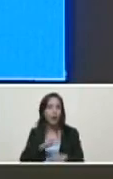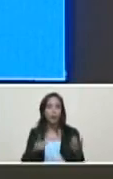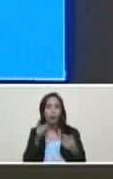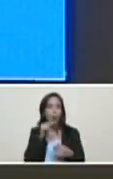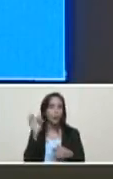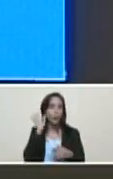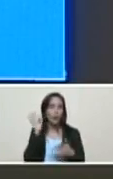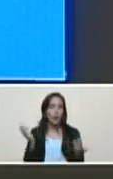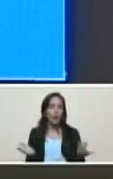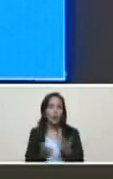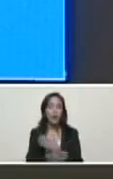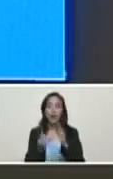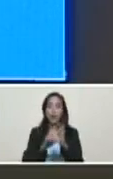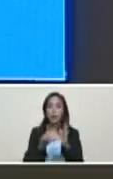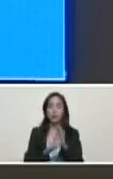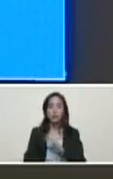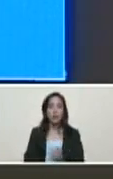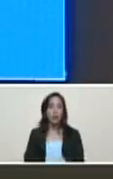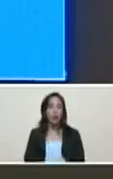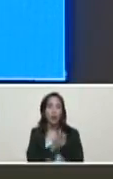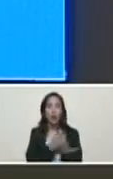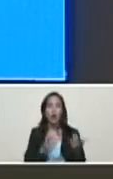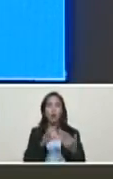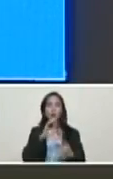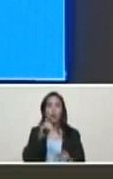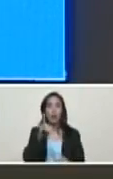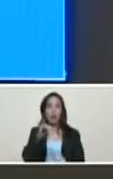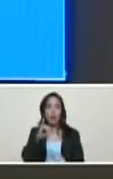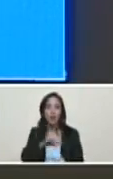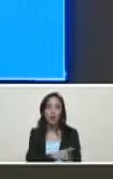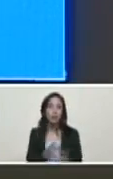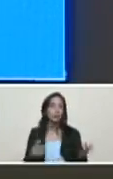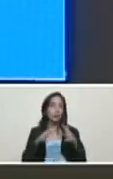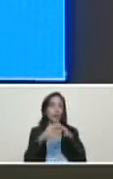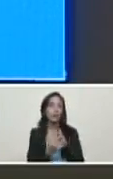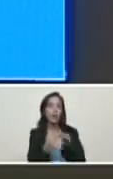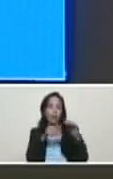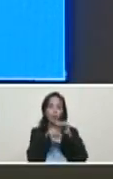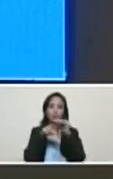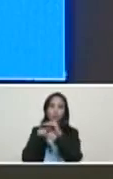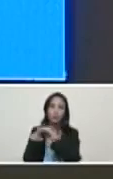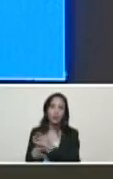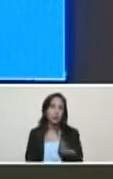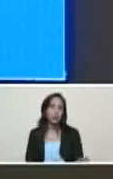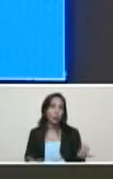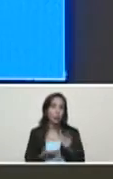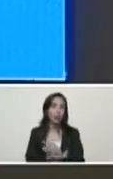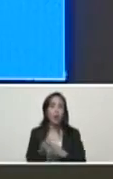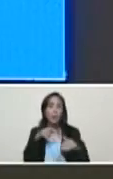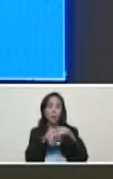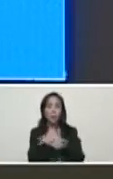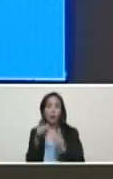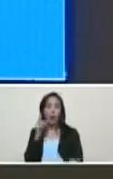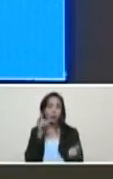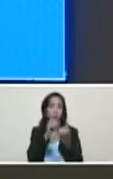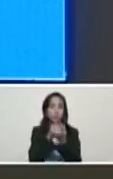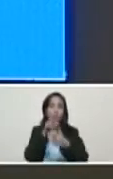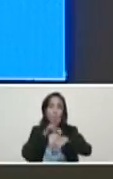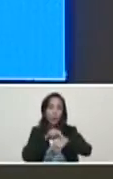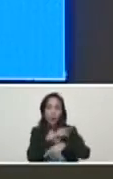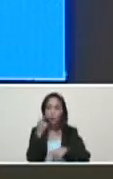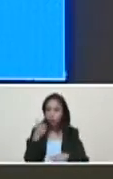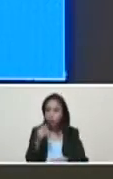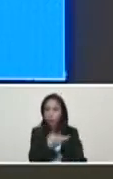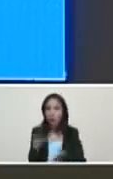maestros, a los liceos, a los CDI, a Barrio Adentro. Tú vayas a atenderte en un ambulatorio, esté la